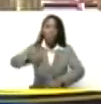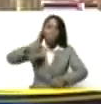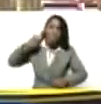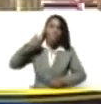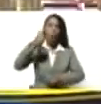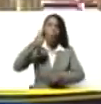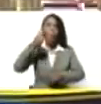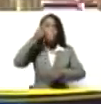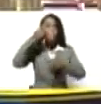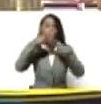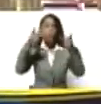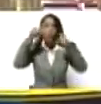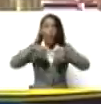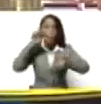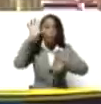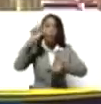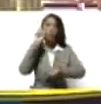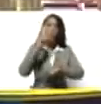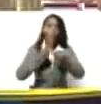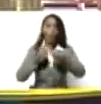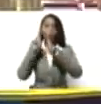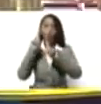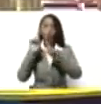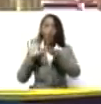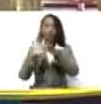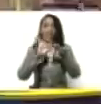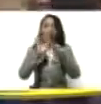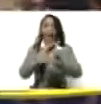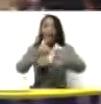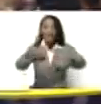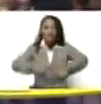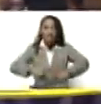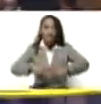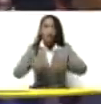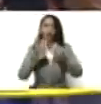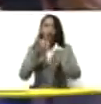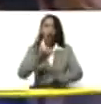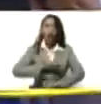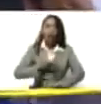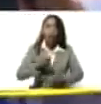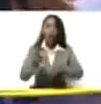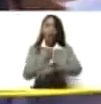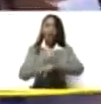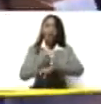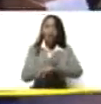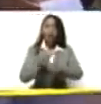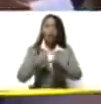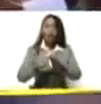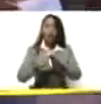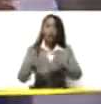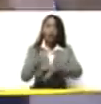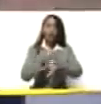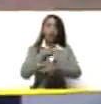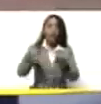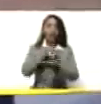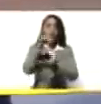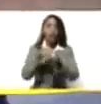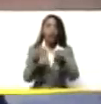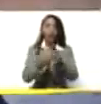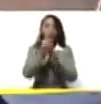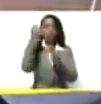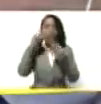país uno por uno en unión de esfuerzos entre alcaldías gobernaciones y gobierno nacional y